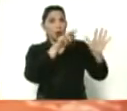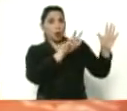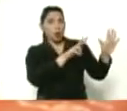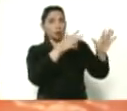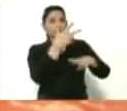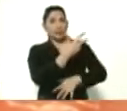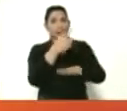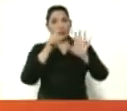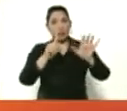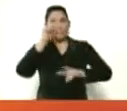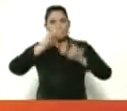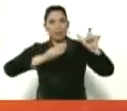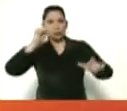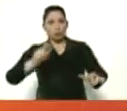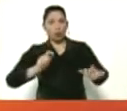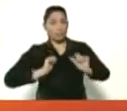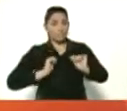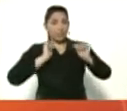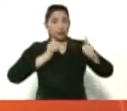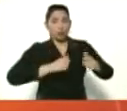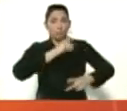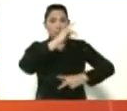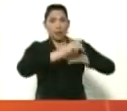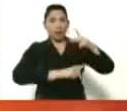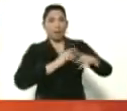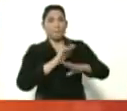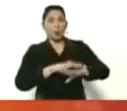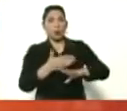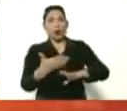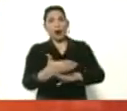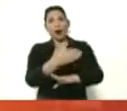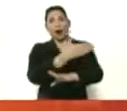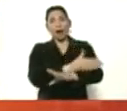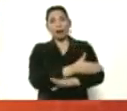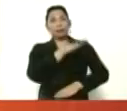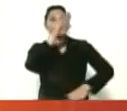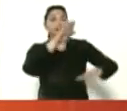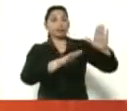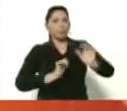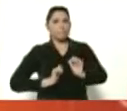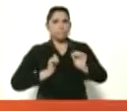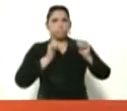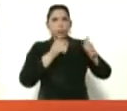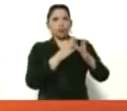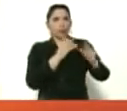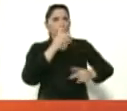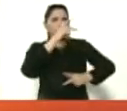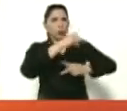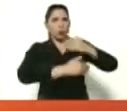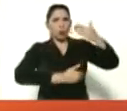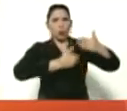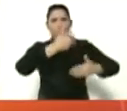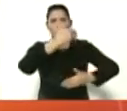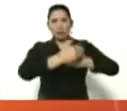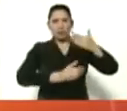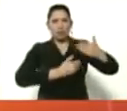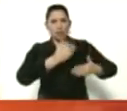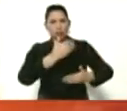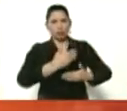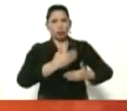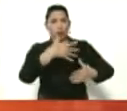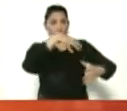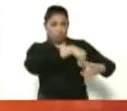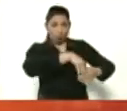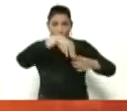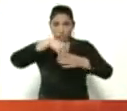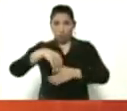20.836 personas desde que inició este plan, porque antes apenas arrancó todo el proceso de la cuarentena